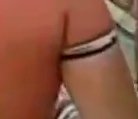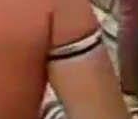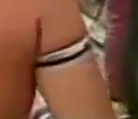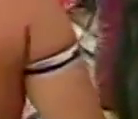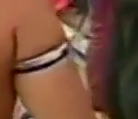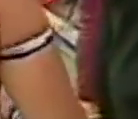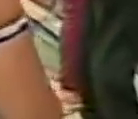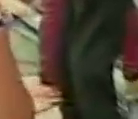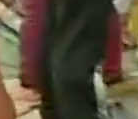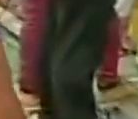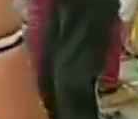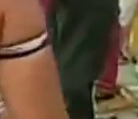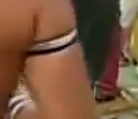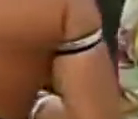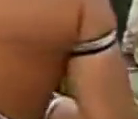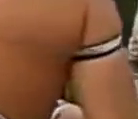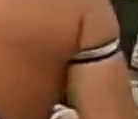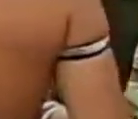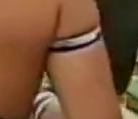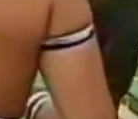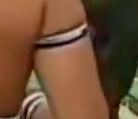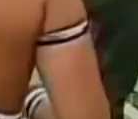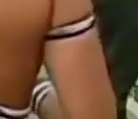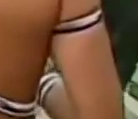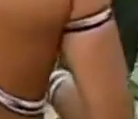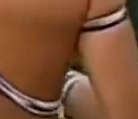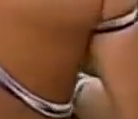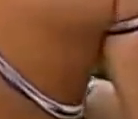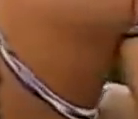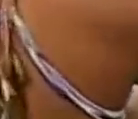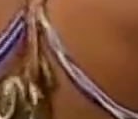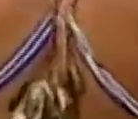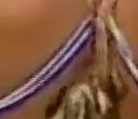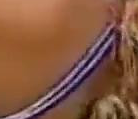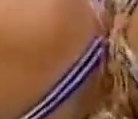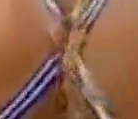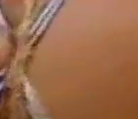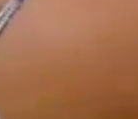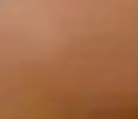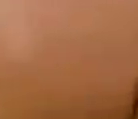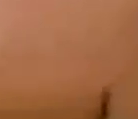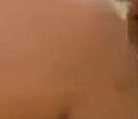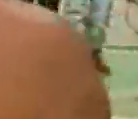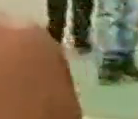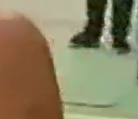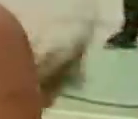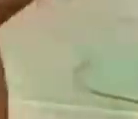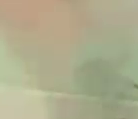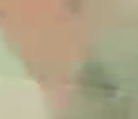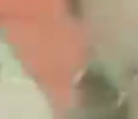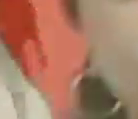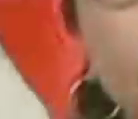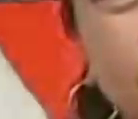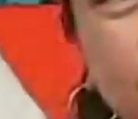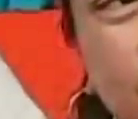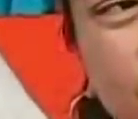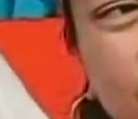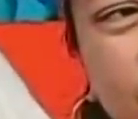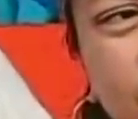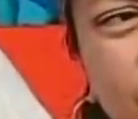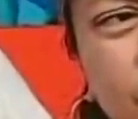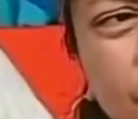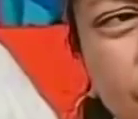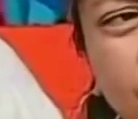Partido Socialista Unido de Venezuela. Una tradición que además tiene contexto el día de